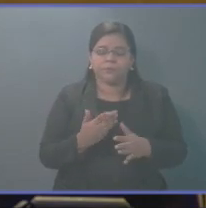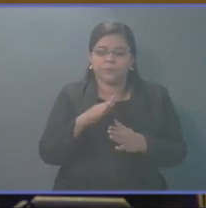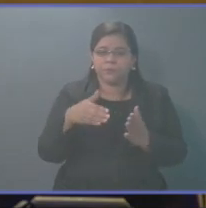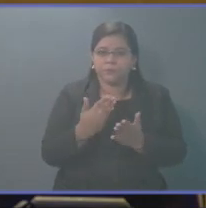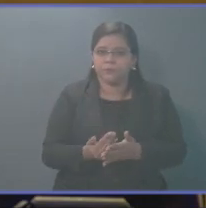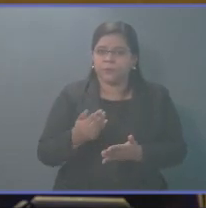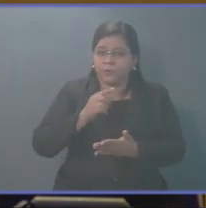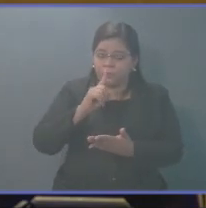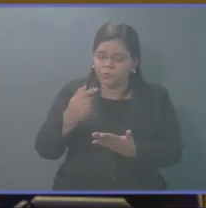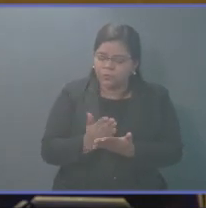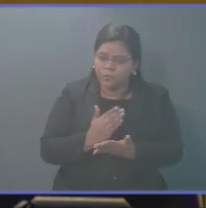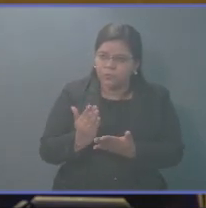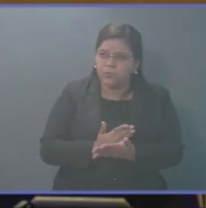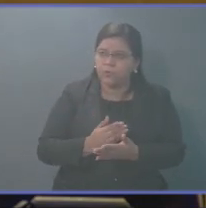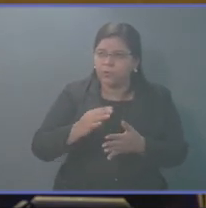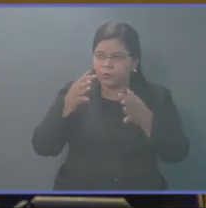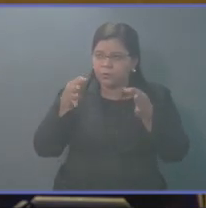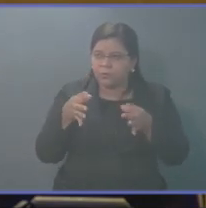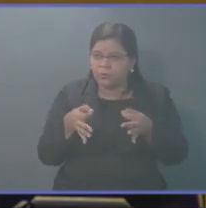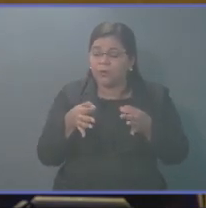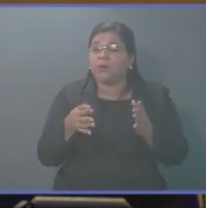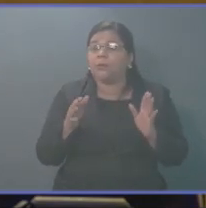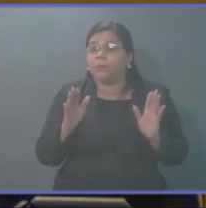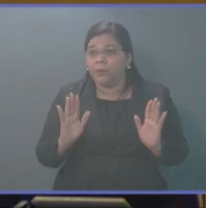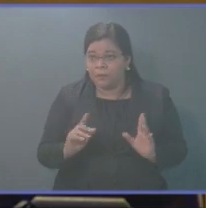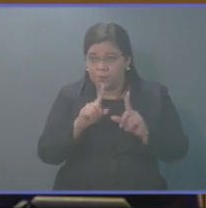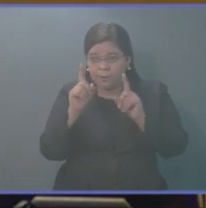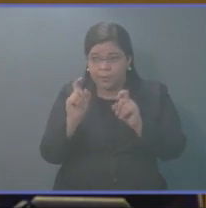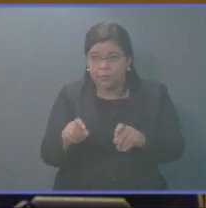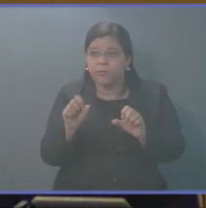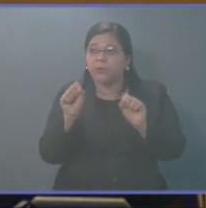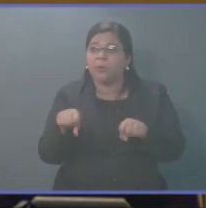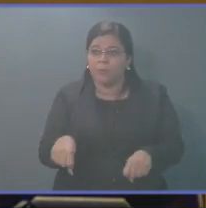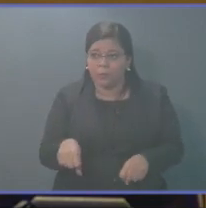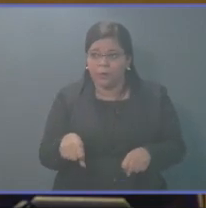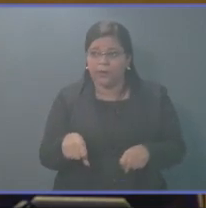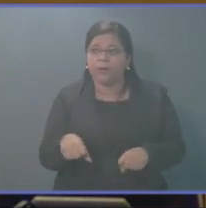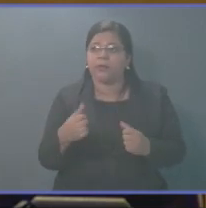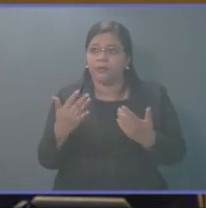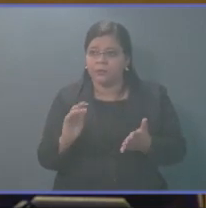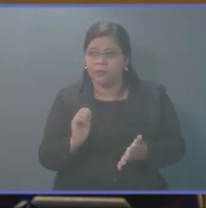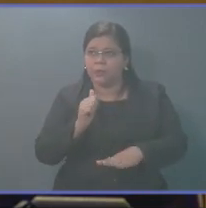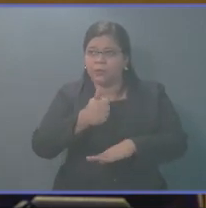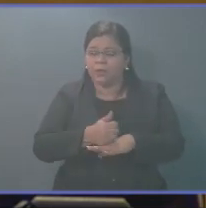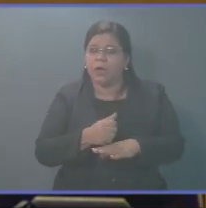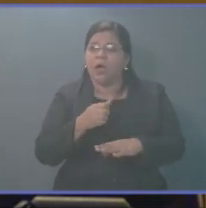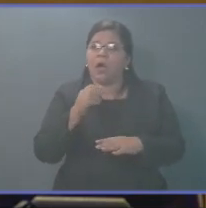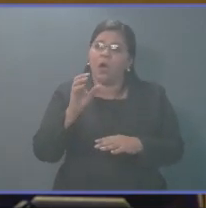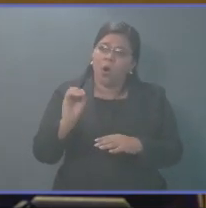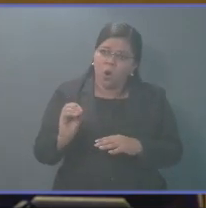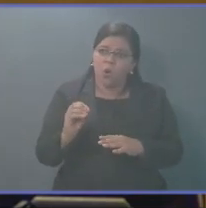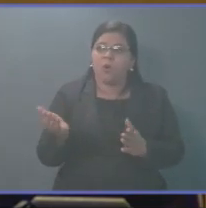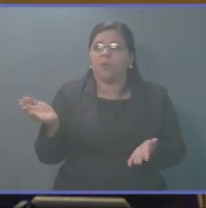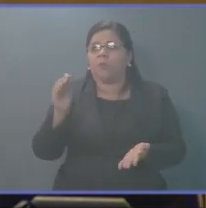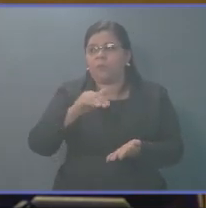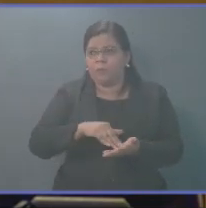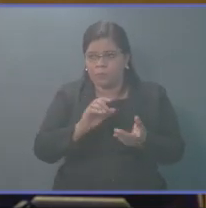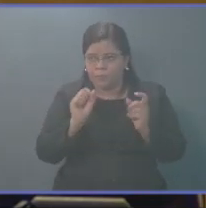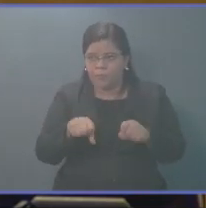su estudio y dictamen, en el que las preguntas podrán confirmarse, ampliarse o